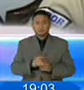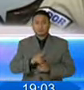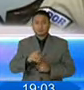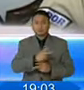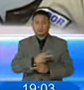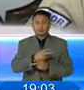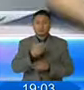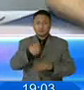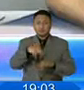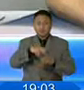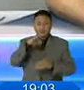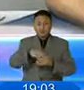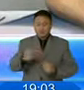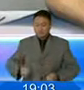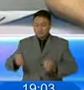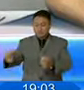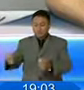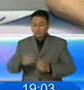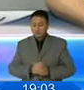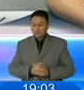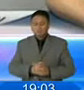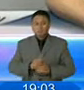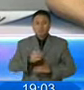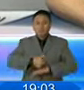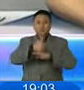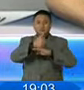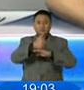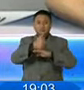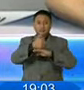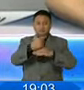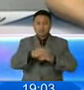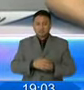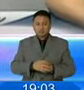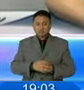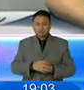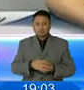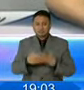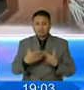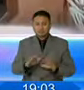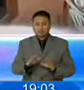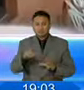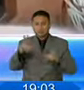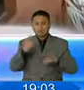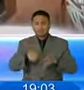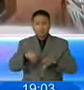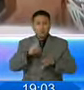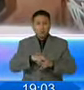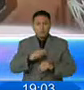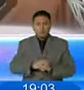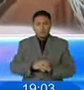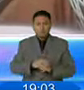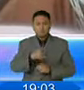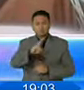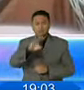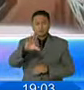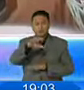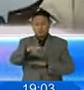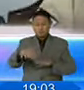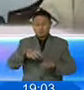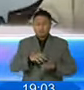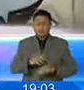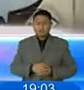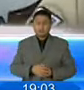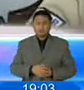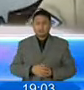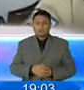Consejo Nacional Electoral. El alto oficial expresó que la jornada cívica transcurrió dentro de los parámetros normales en las 24 provincias.